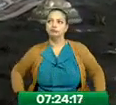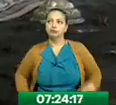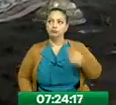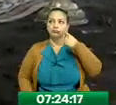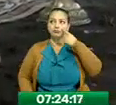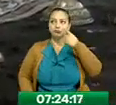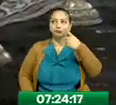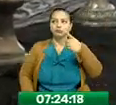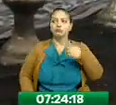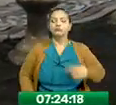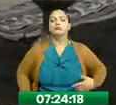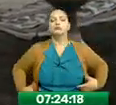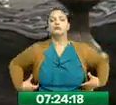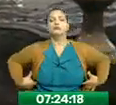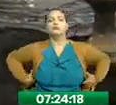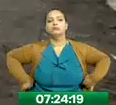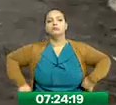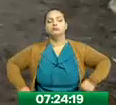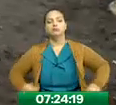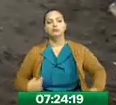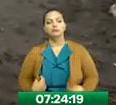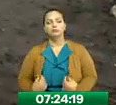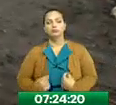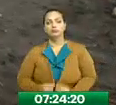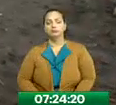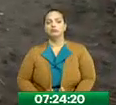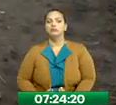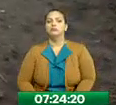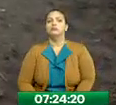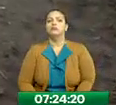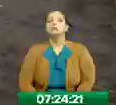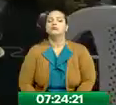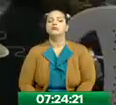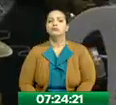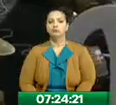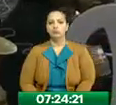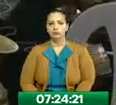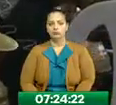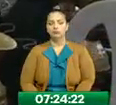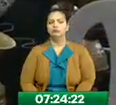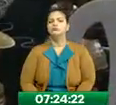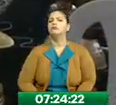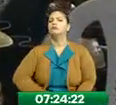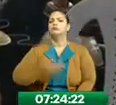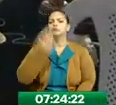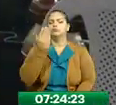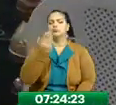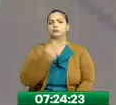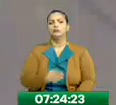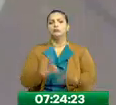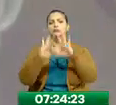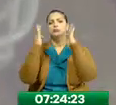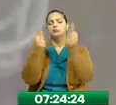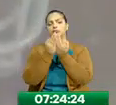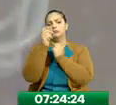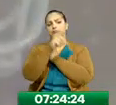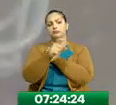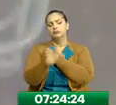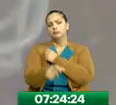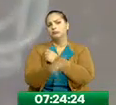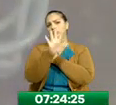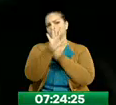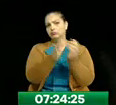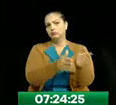barrio Lucerito, parroquia Alicán, eran velados los cuerpos de los 5 miembros de una misma familia, quienes fallecieron el